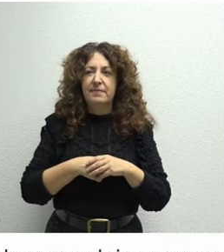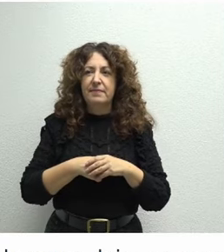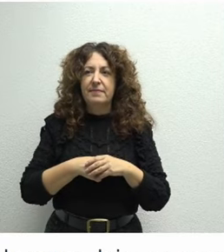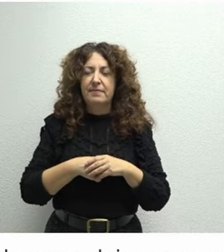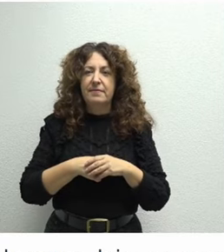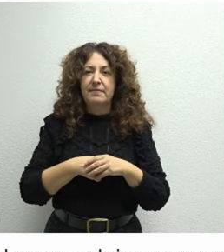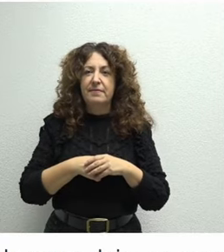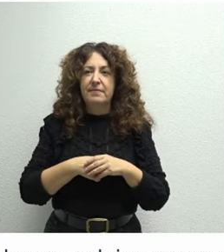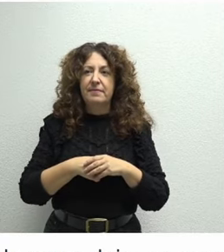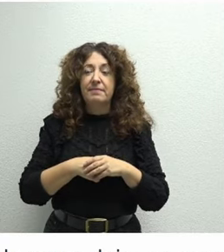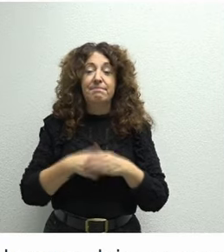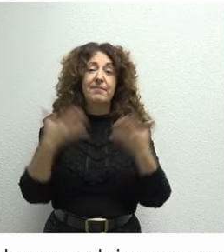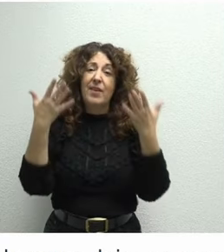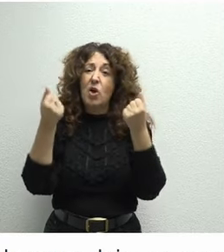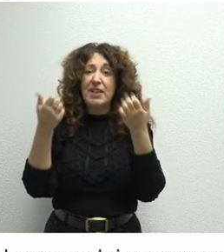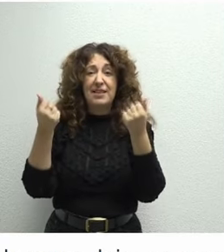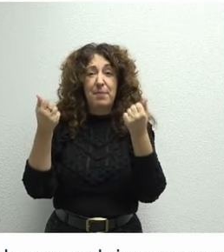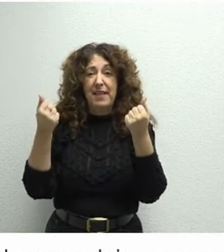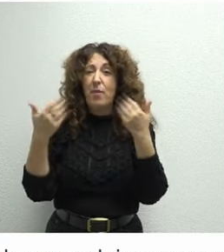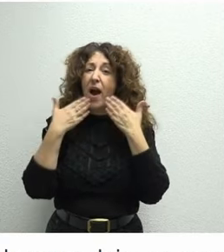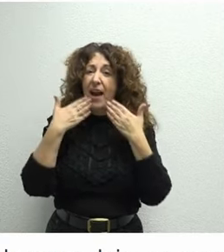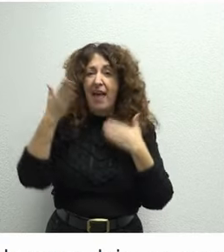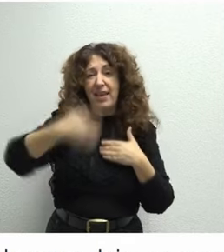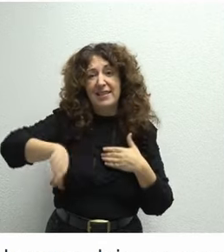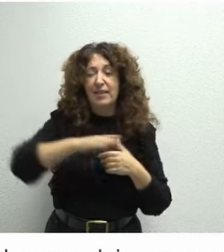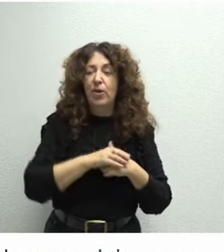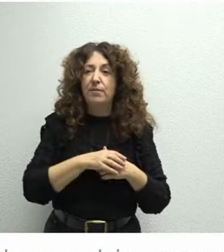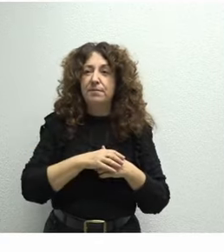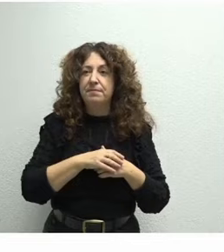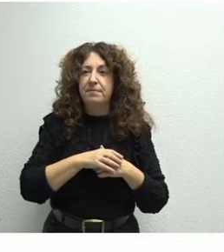Ahora sí nos despedimos Muchas gracias a